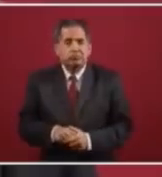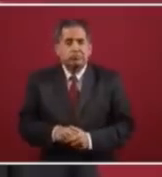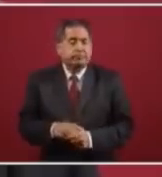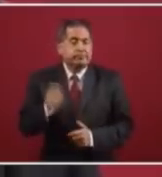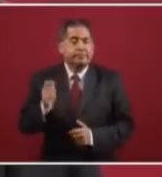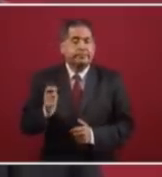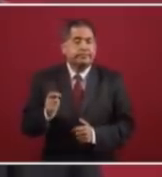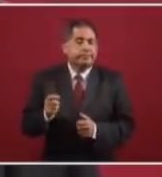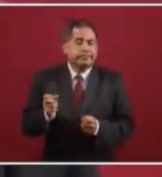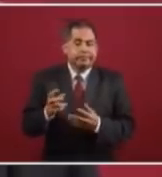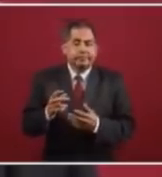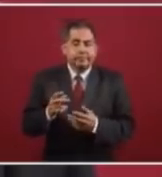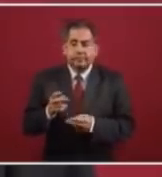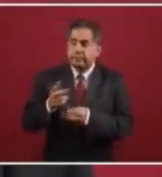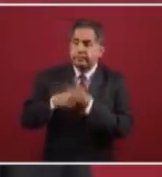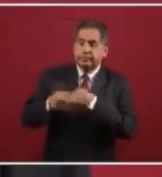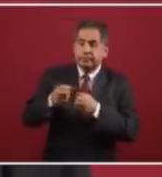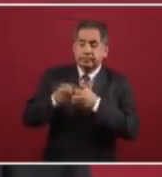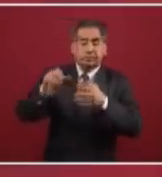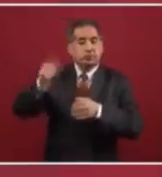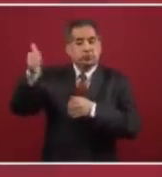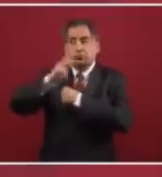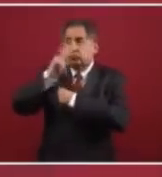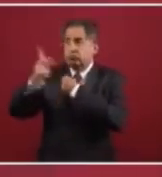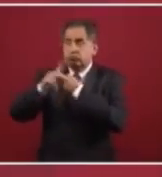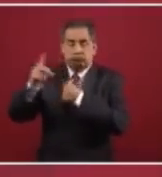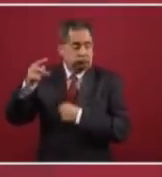sobre crecimiento de inversión extranjera,